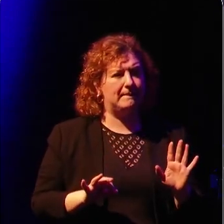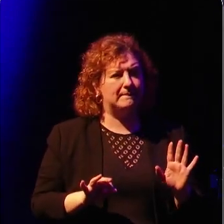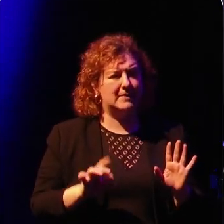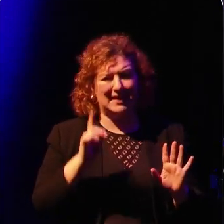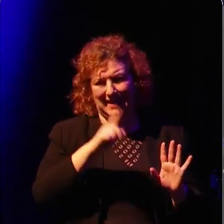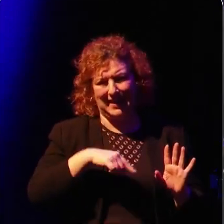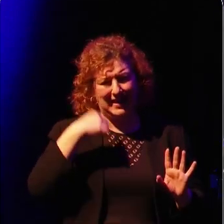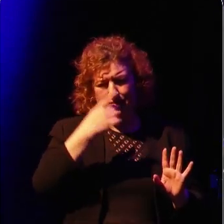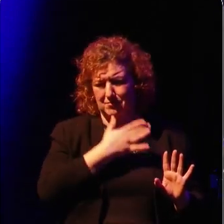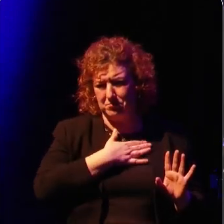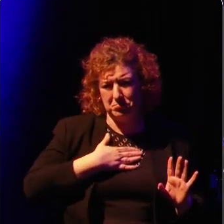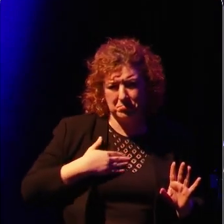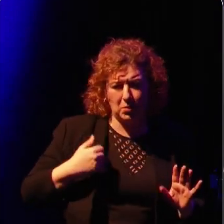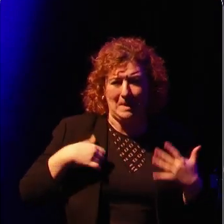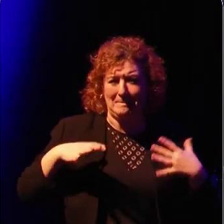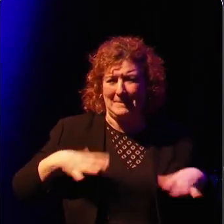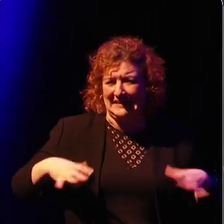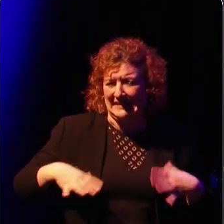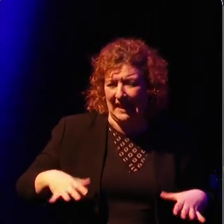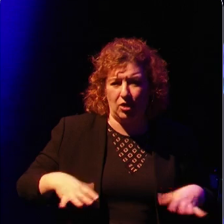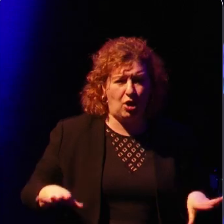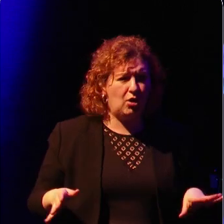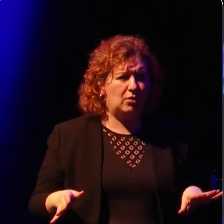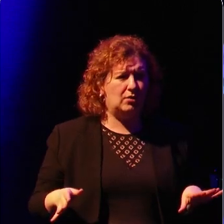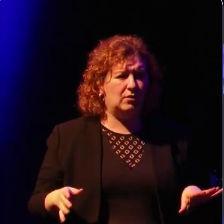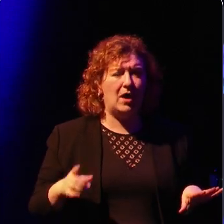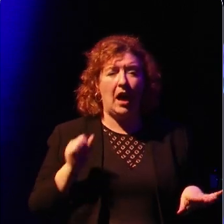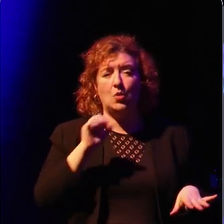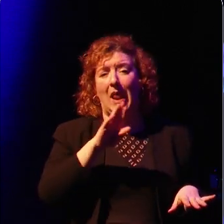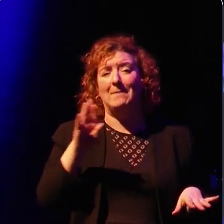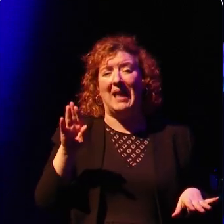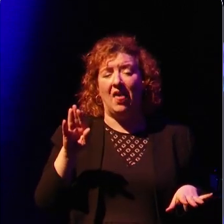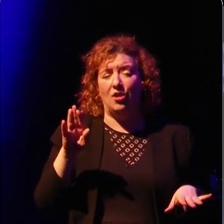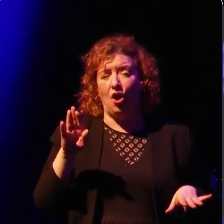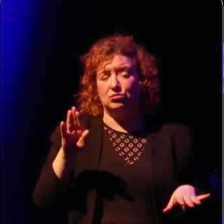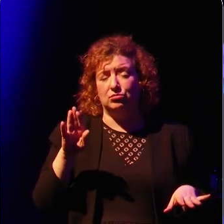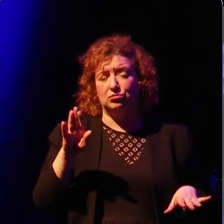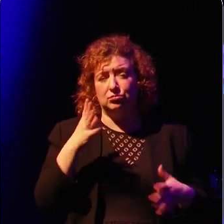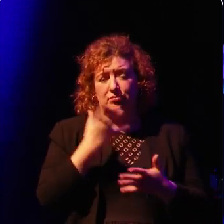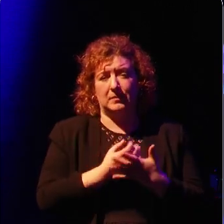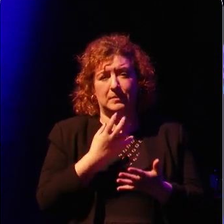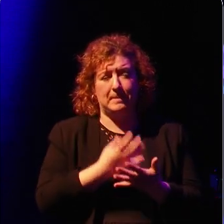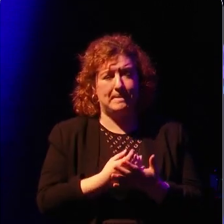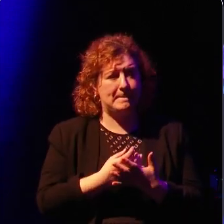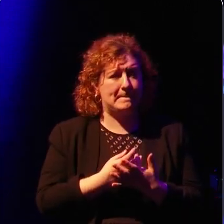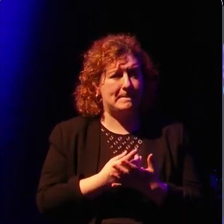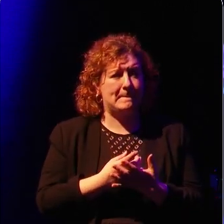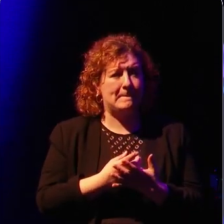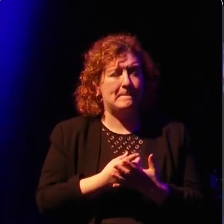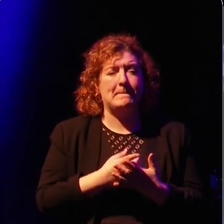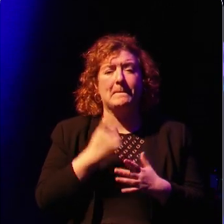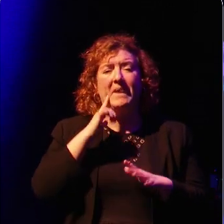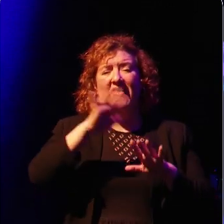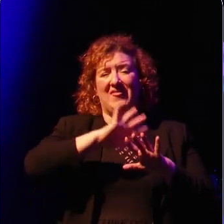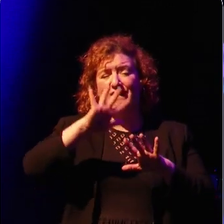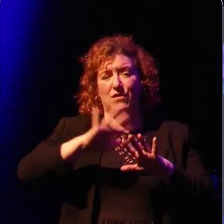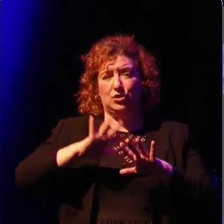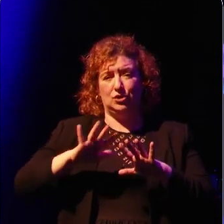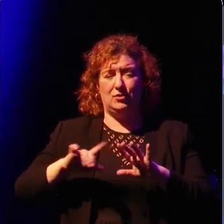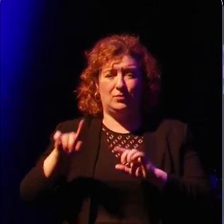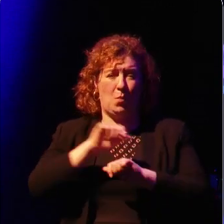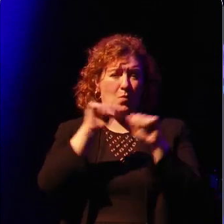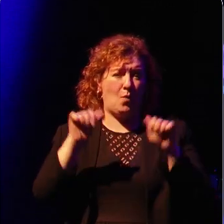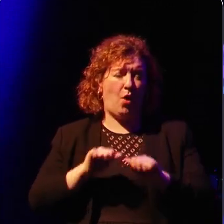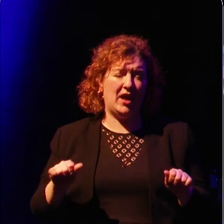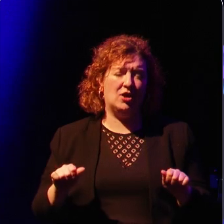Te suplanto lo que quieras, te suplanto un vestido. Hay una aplicación de Stable Diffusion, que es un tipo de modelo